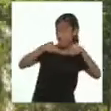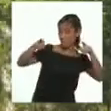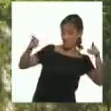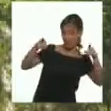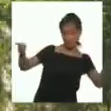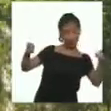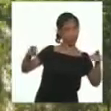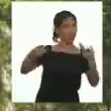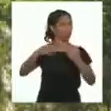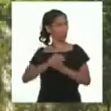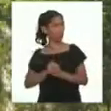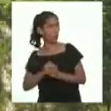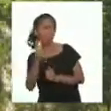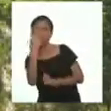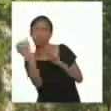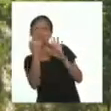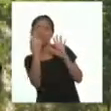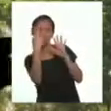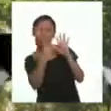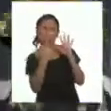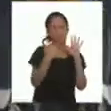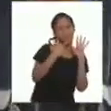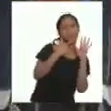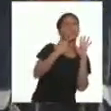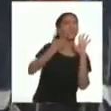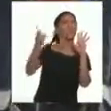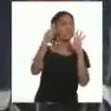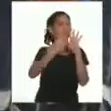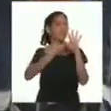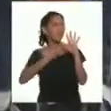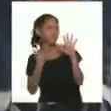largo. Cuéntenme, ¿qué observan en ella?